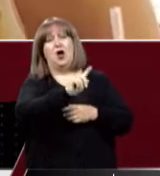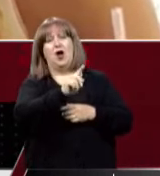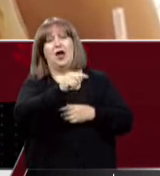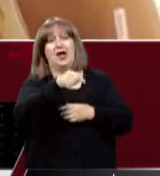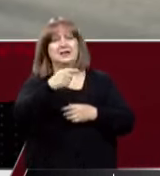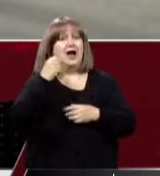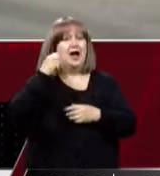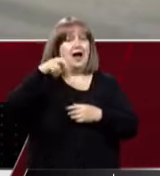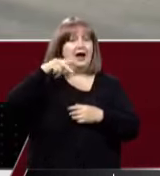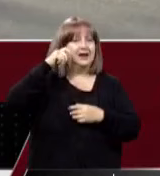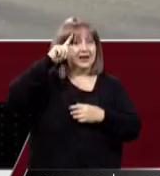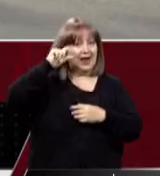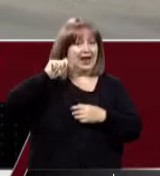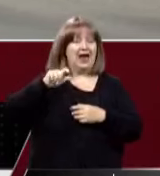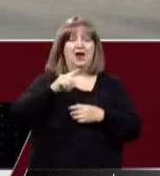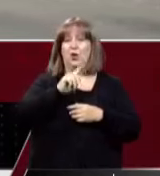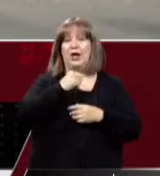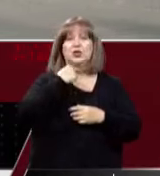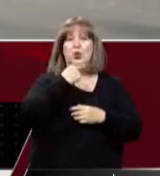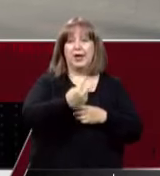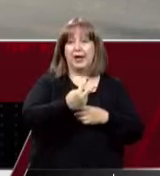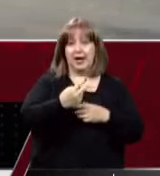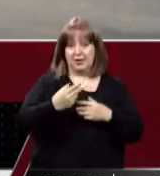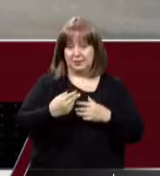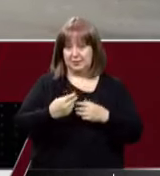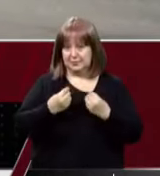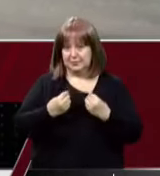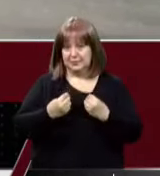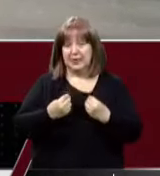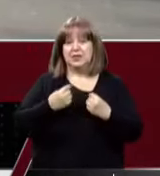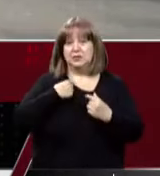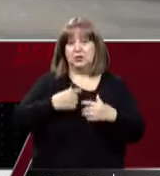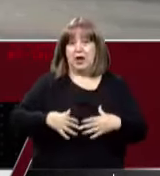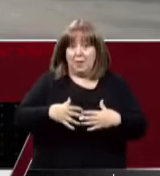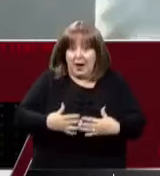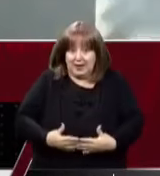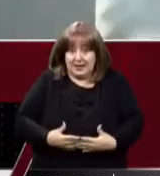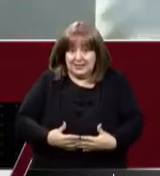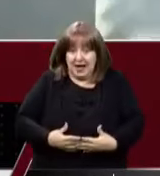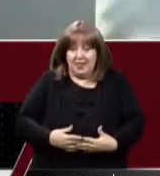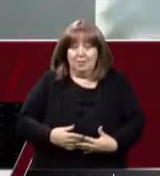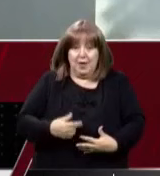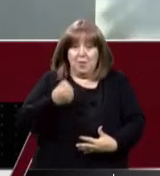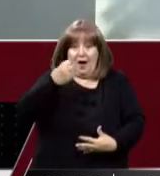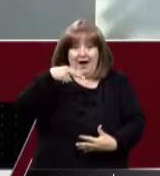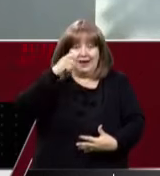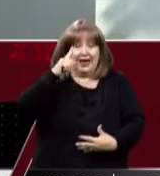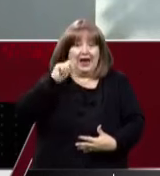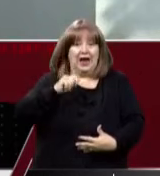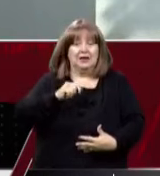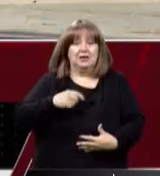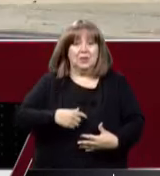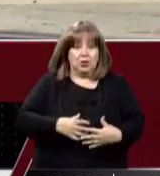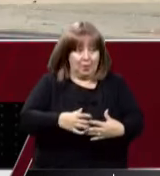eso? Por ella, cuando yo me quedé embarazada de Ángela, él conoce